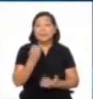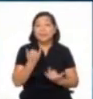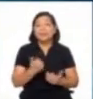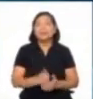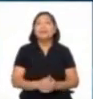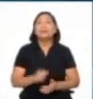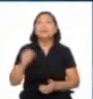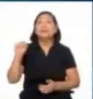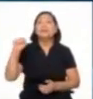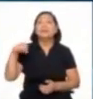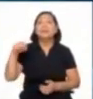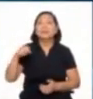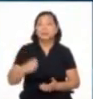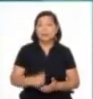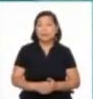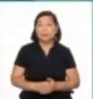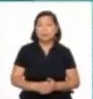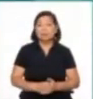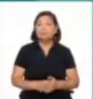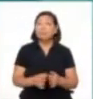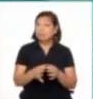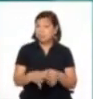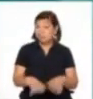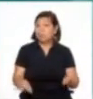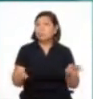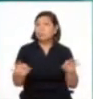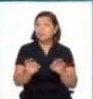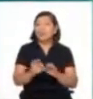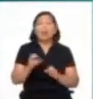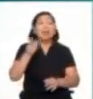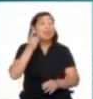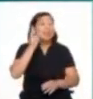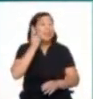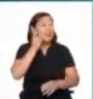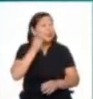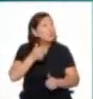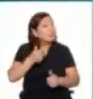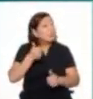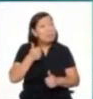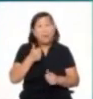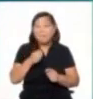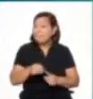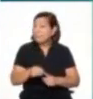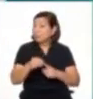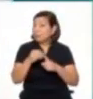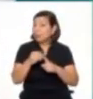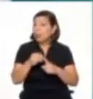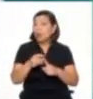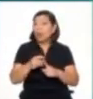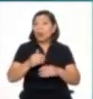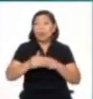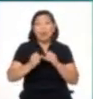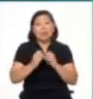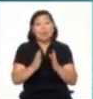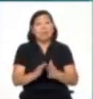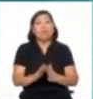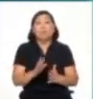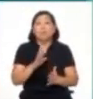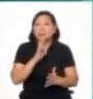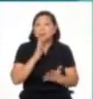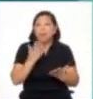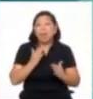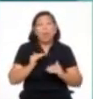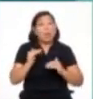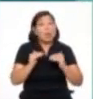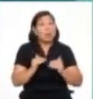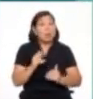alimentos. Efectivamente, Jennifer, es muy importante el desayuno porque es la comida principal de nuestros días. Estamos hablando que